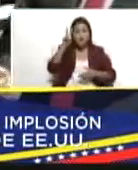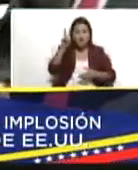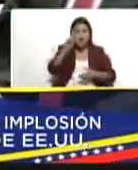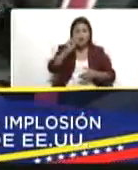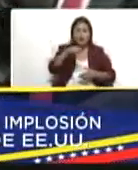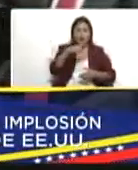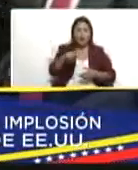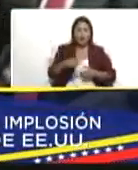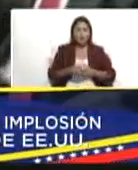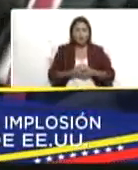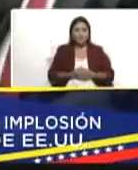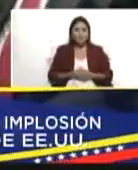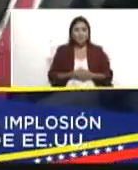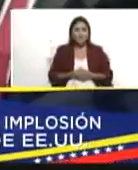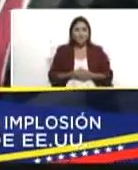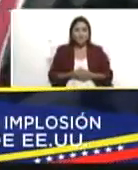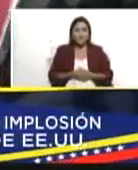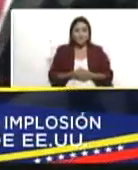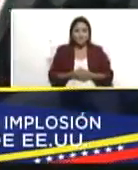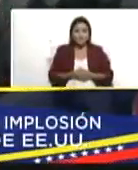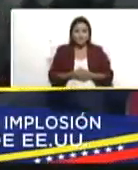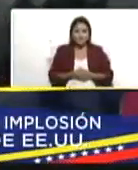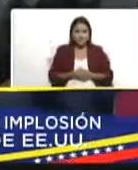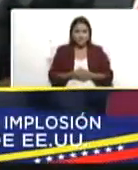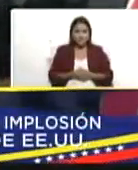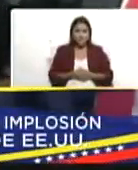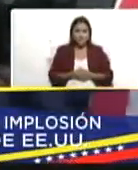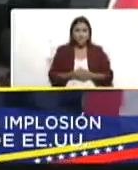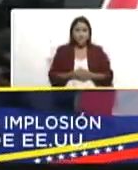sí somos qué